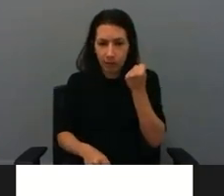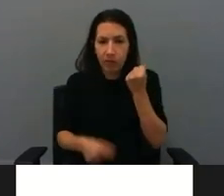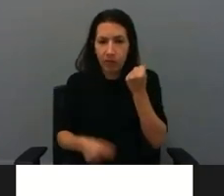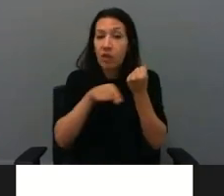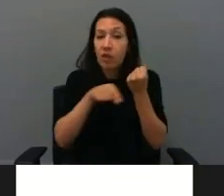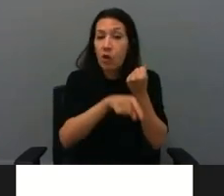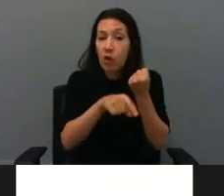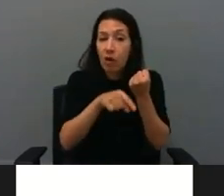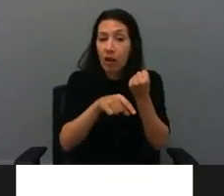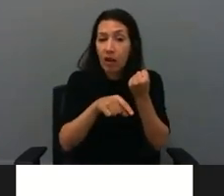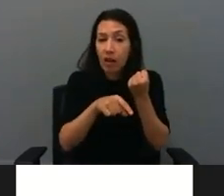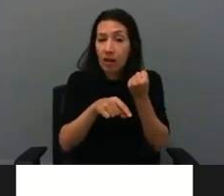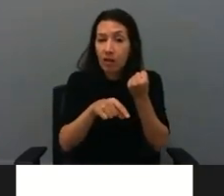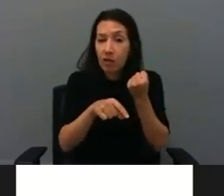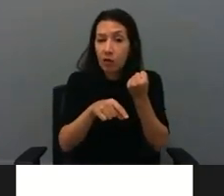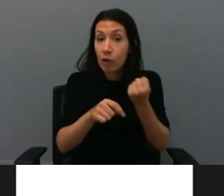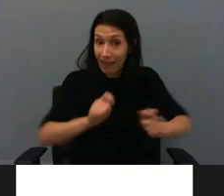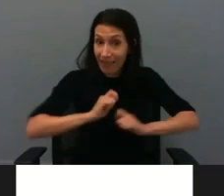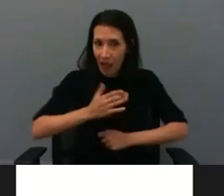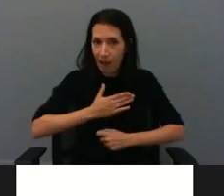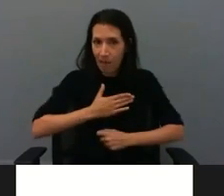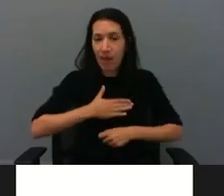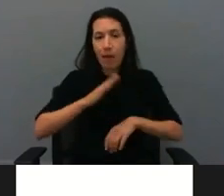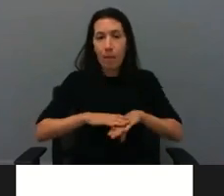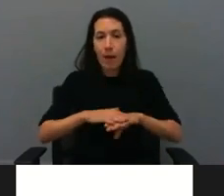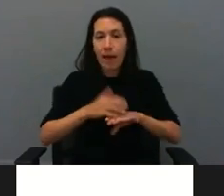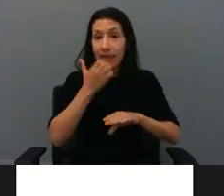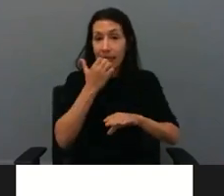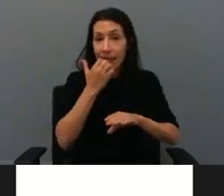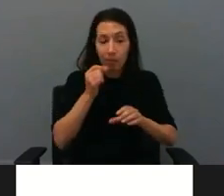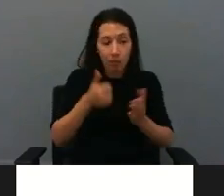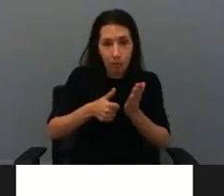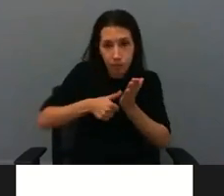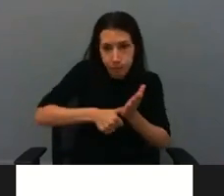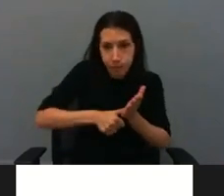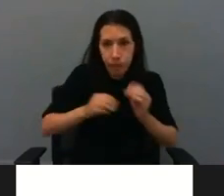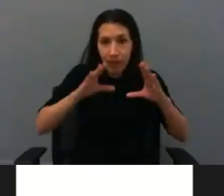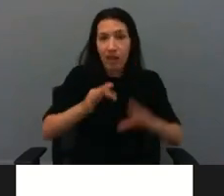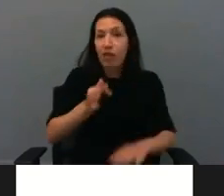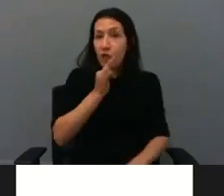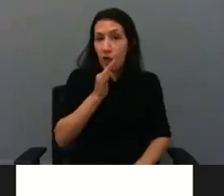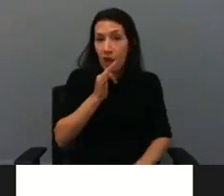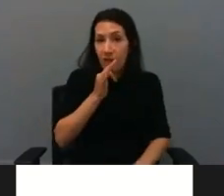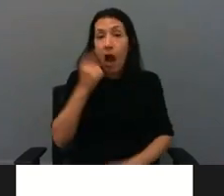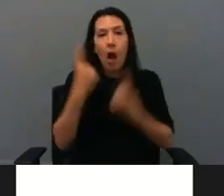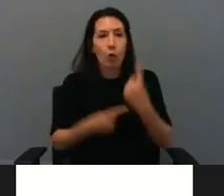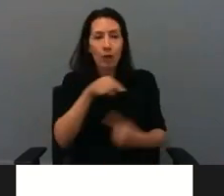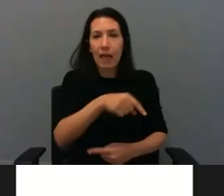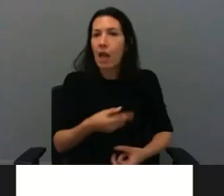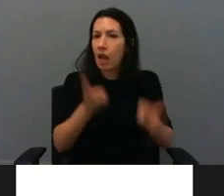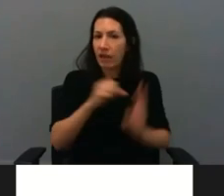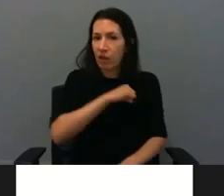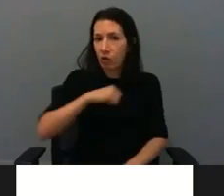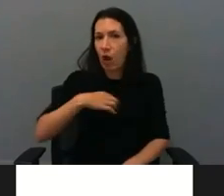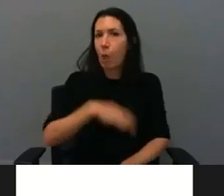manipularlo. Hay algunos otros que se pueden manipular, que ella misma lo puede manipular, y sobre todo